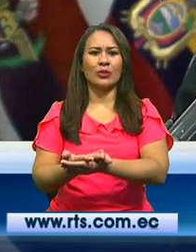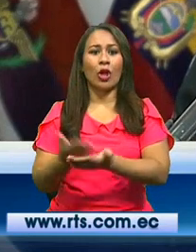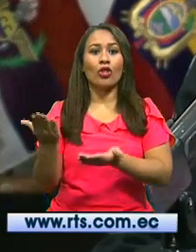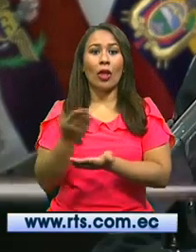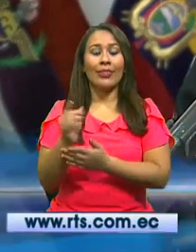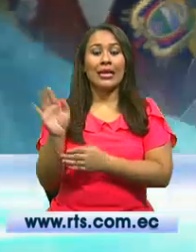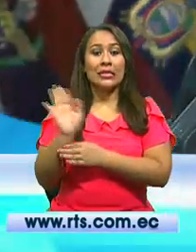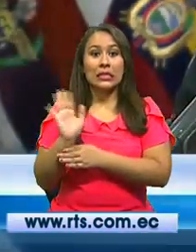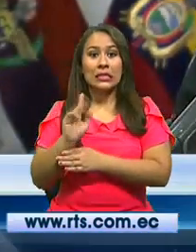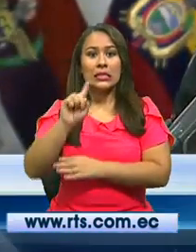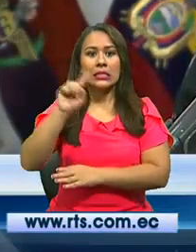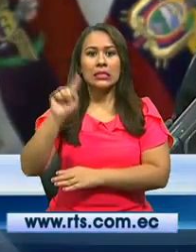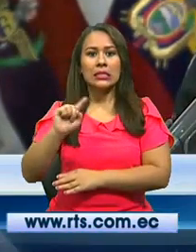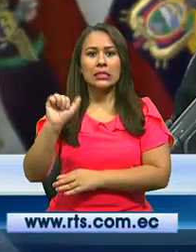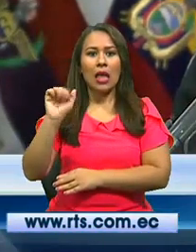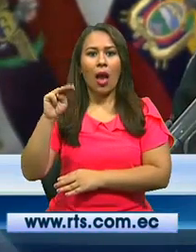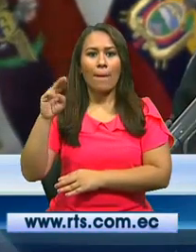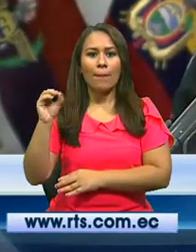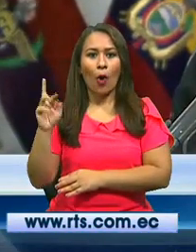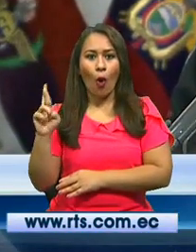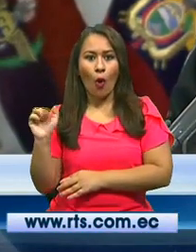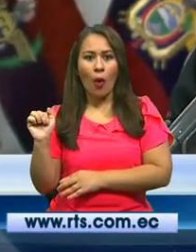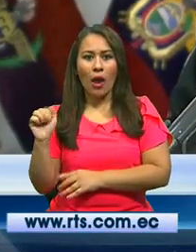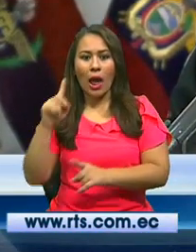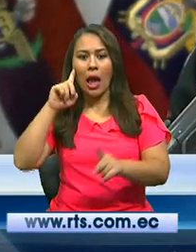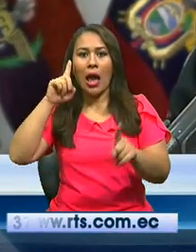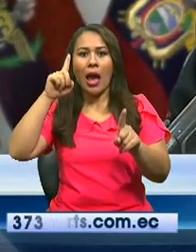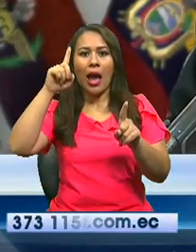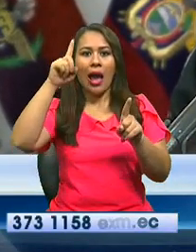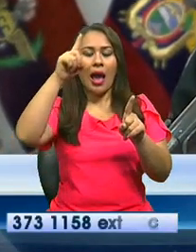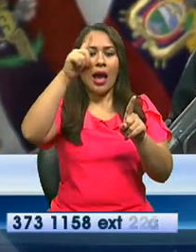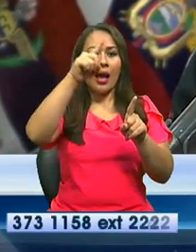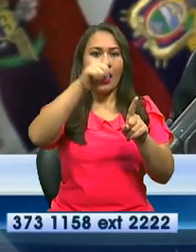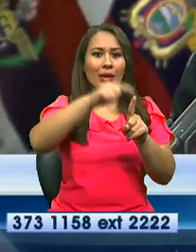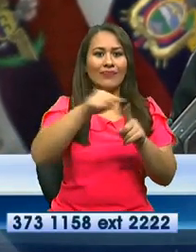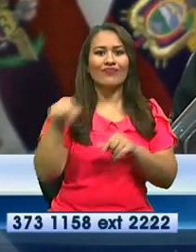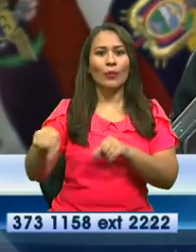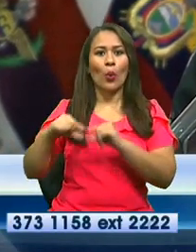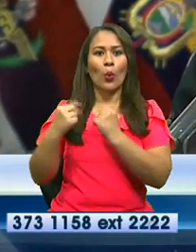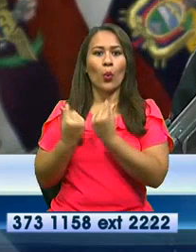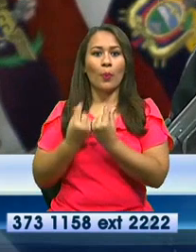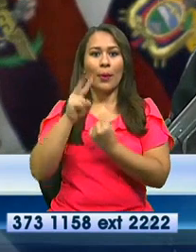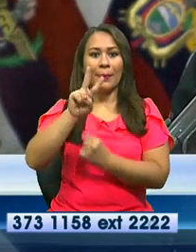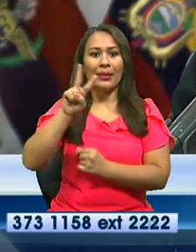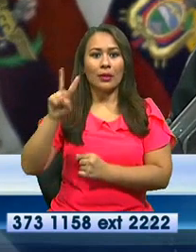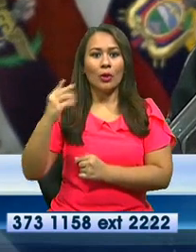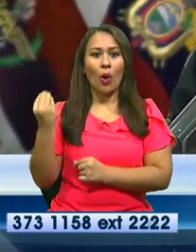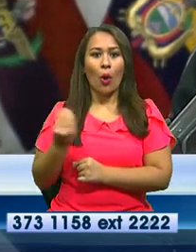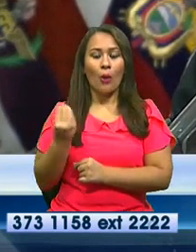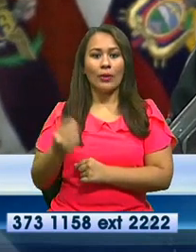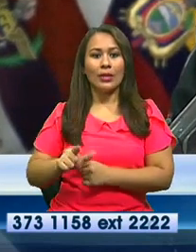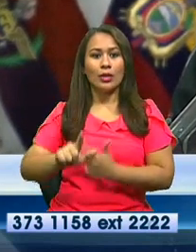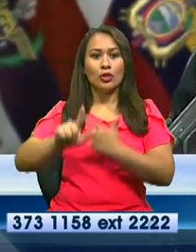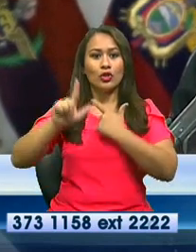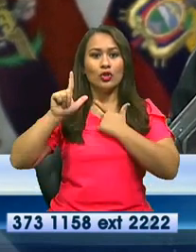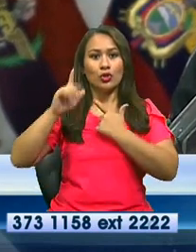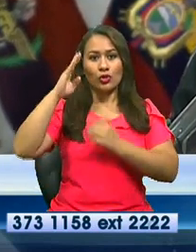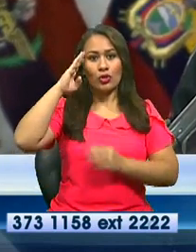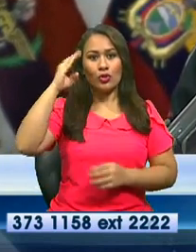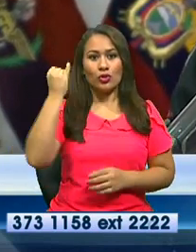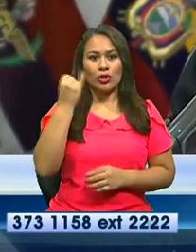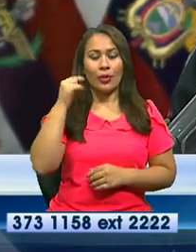hacia este lugar, este cantón, un grupo de 22 jóvenes soldados de nuestra